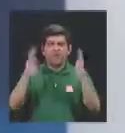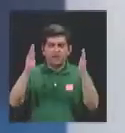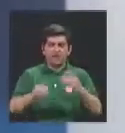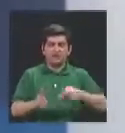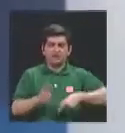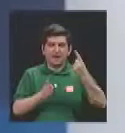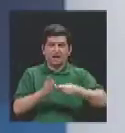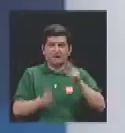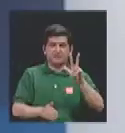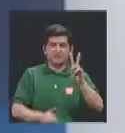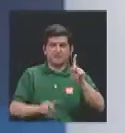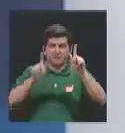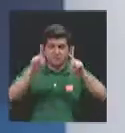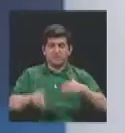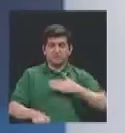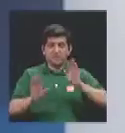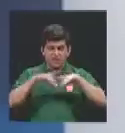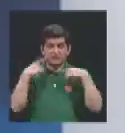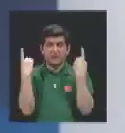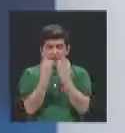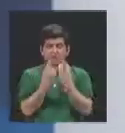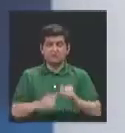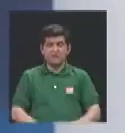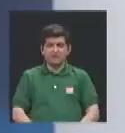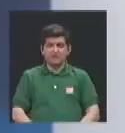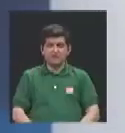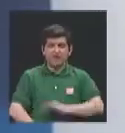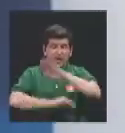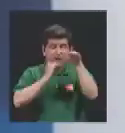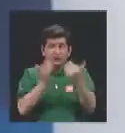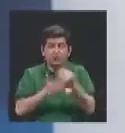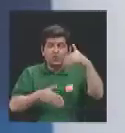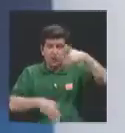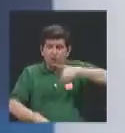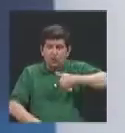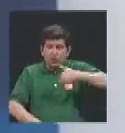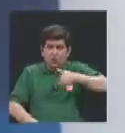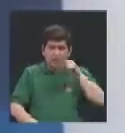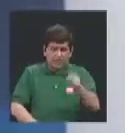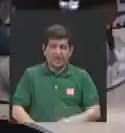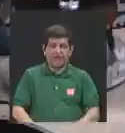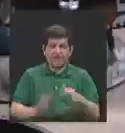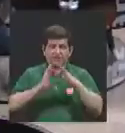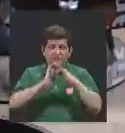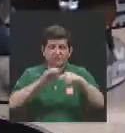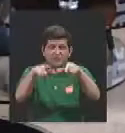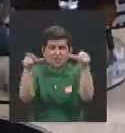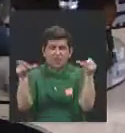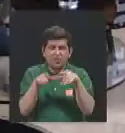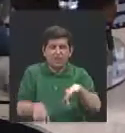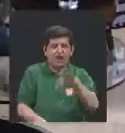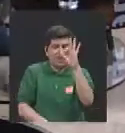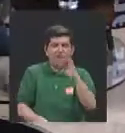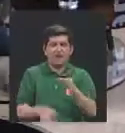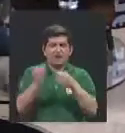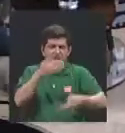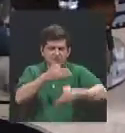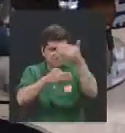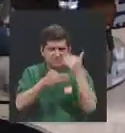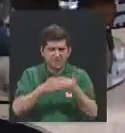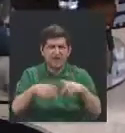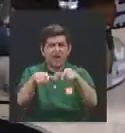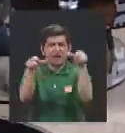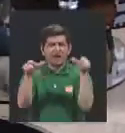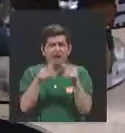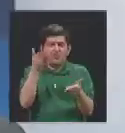sofisticado y se vuelve tan grande. A veces somos 32 personas en mi departamento. Dependiendo de todo lo que tiene que ver con las locaciones.